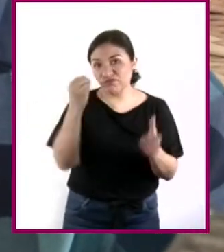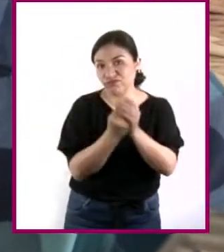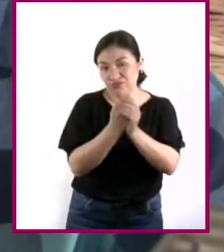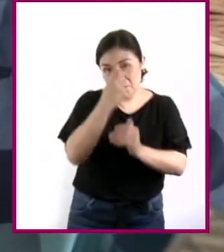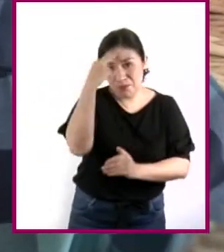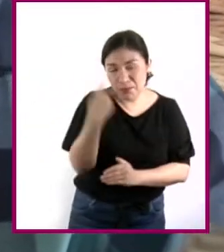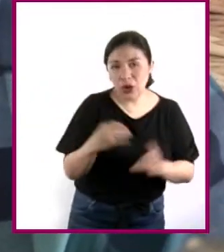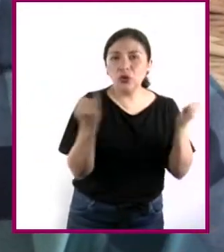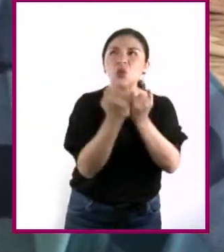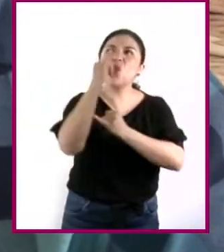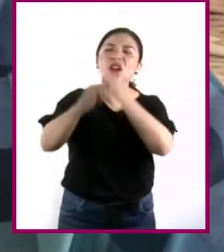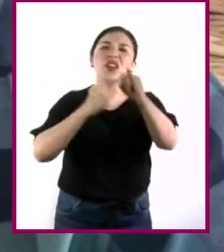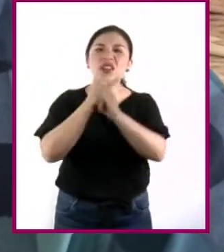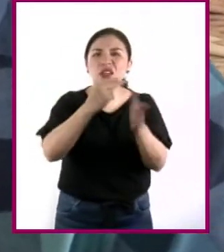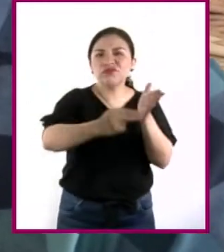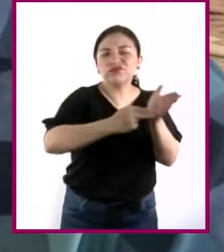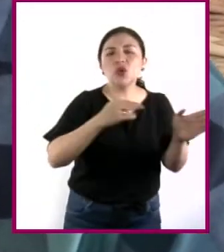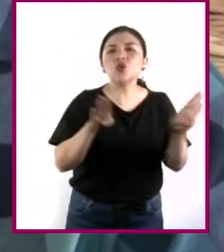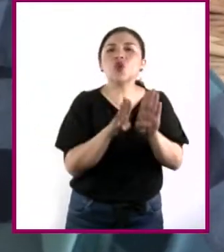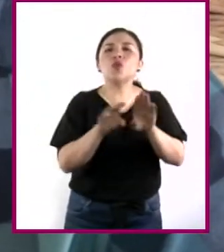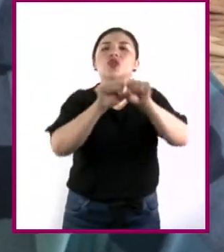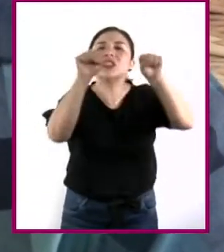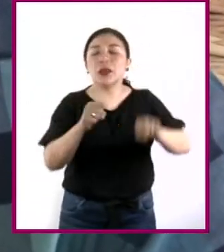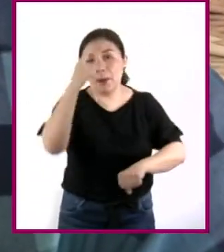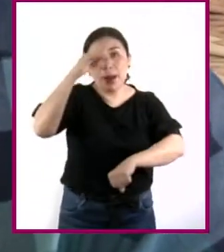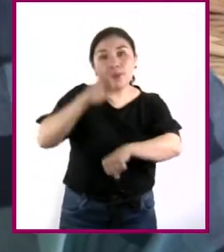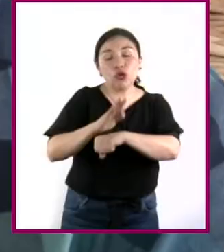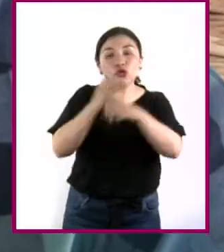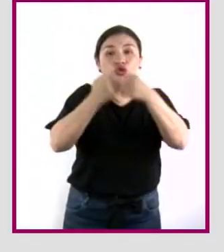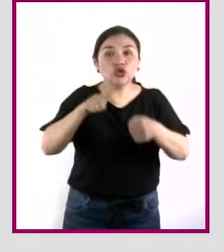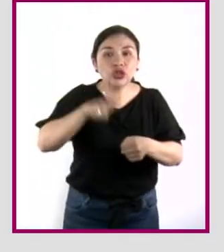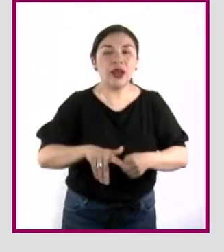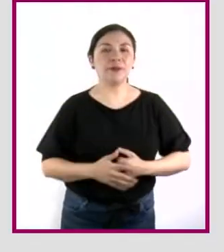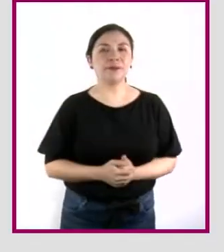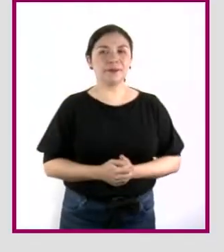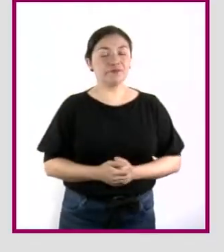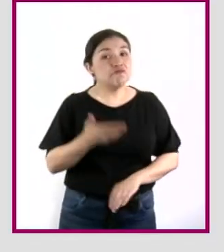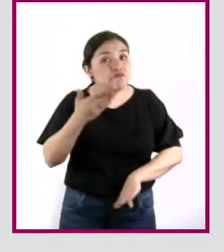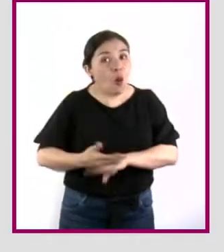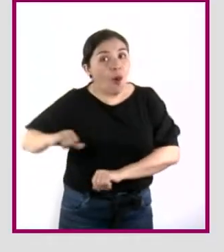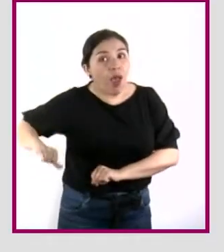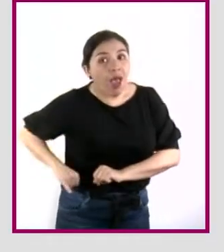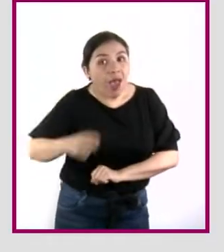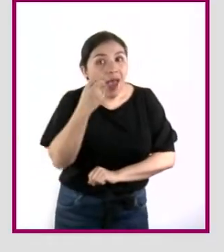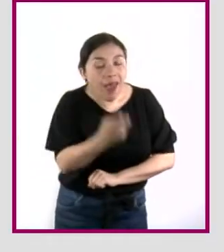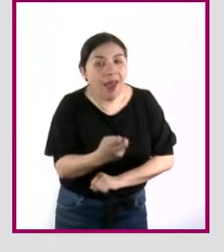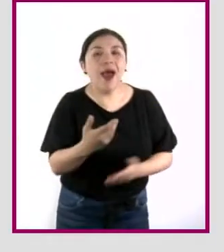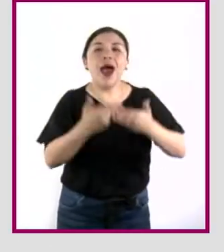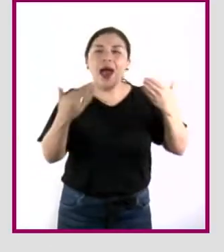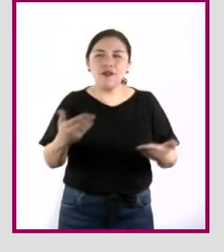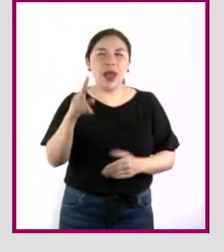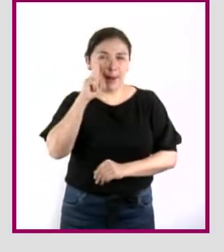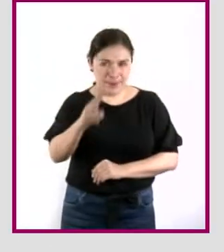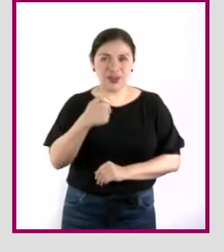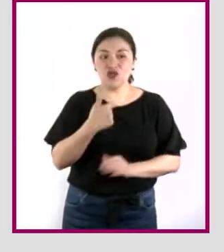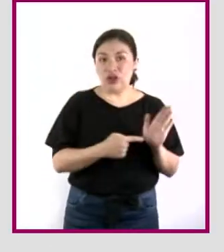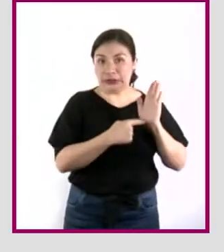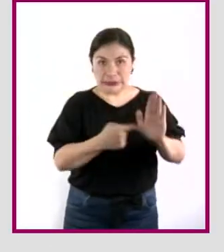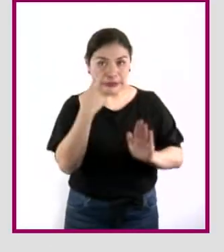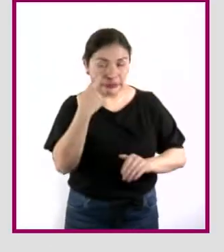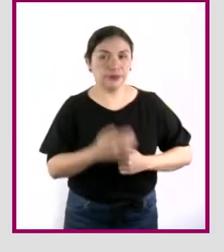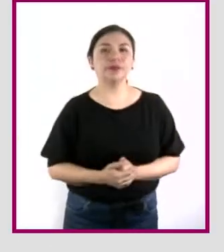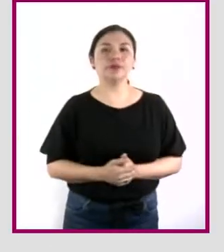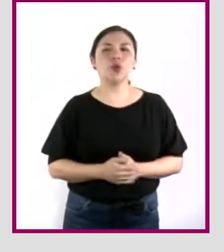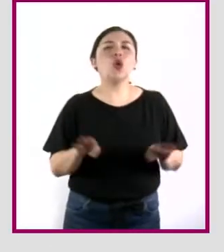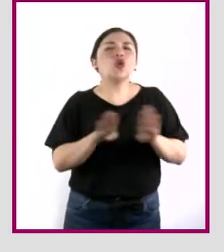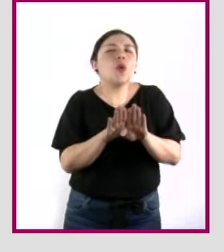organismos internacionales que hablan sobre los sistemas de protección social. ¡Qué interesante! Ahora escucha lo que ya tengo, porque